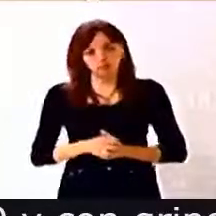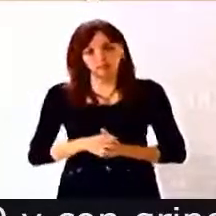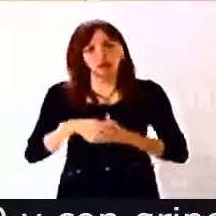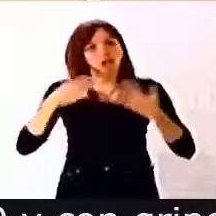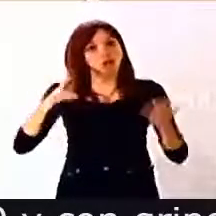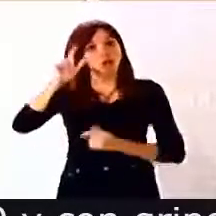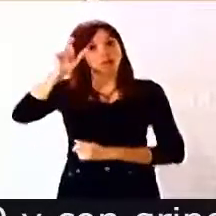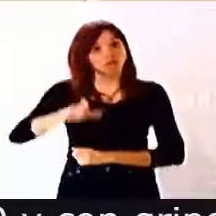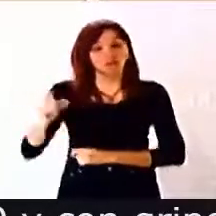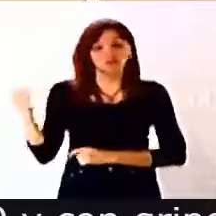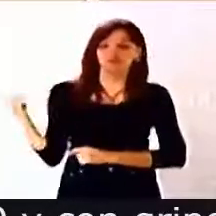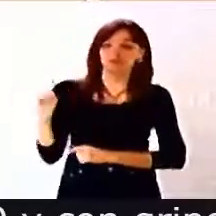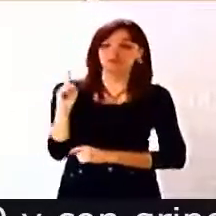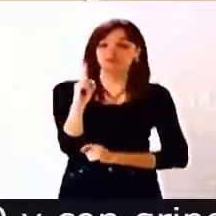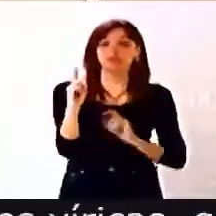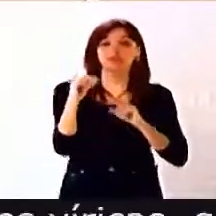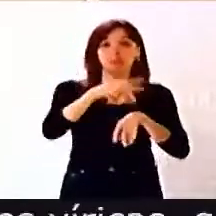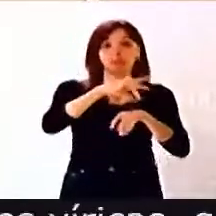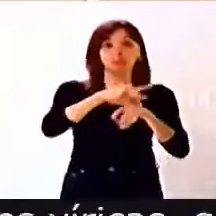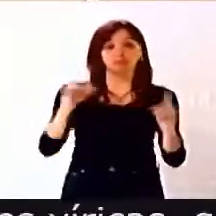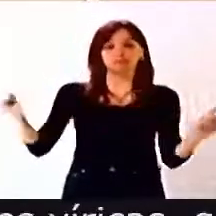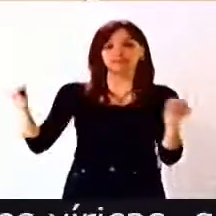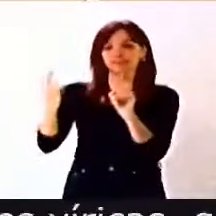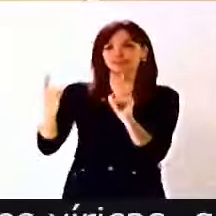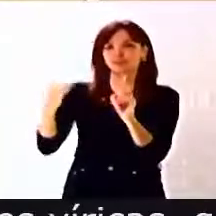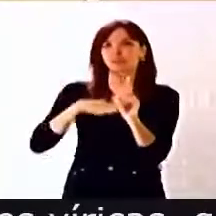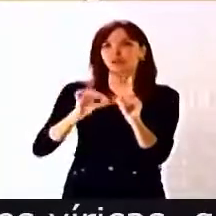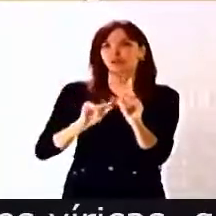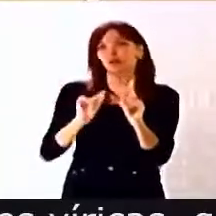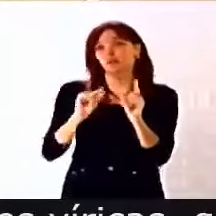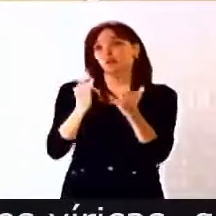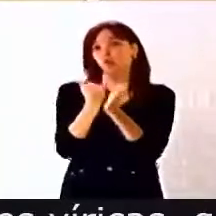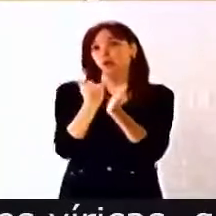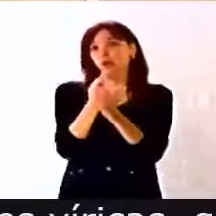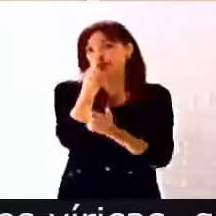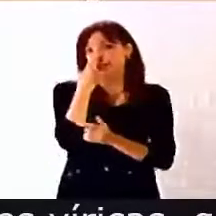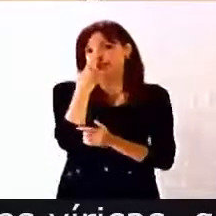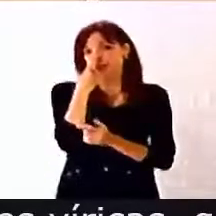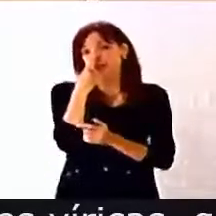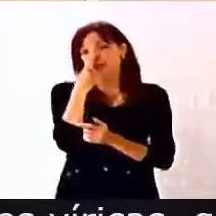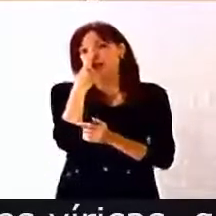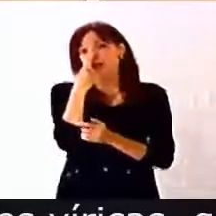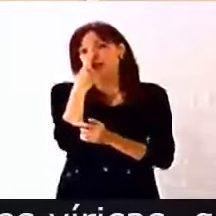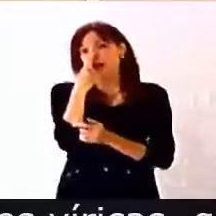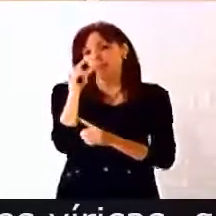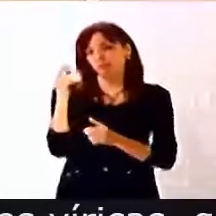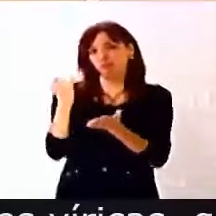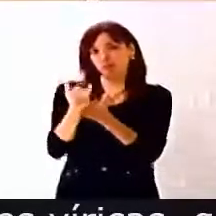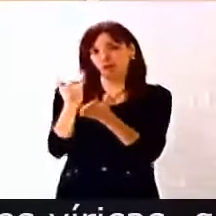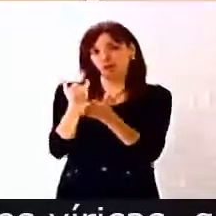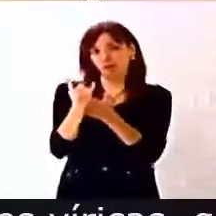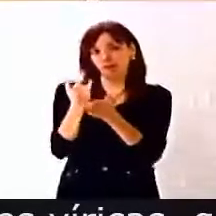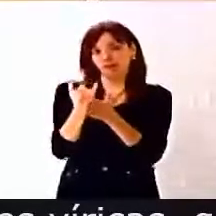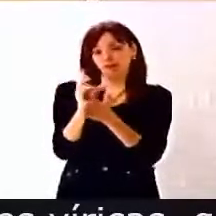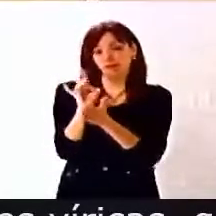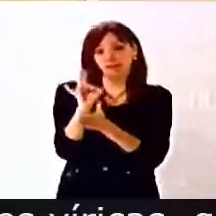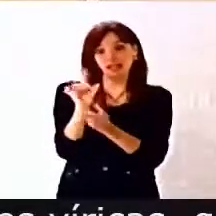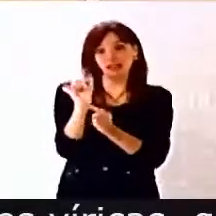ese momento pues, el profesional puede hacer con un frotis nasal en 15 minutos y decir, pues oiga, lo que tiene